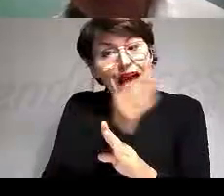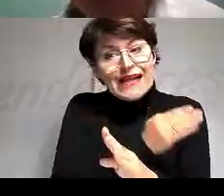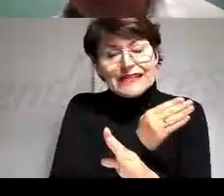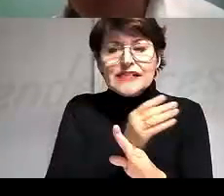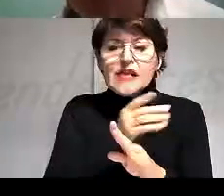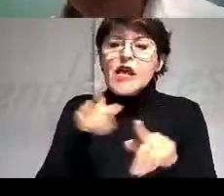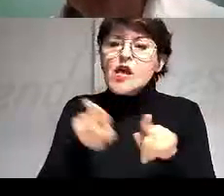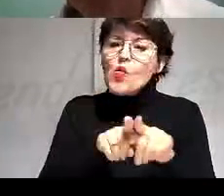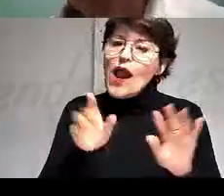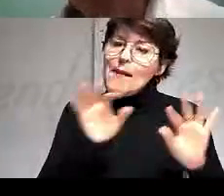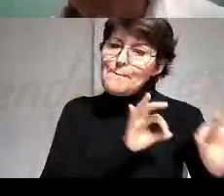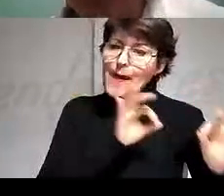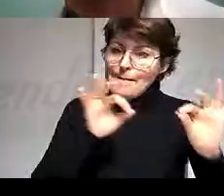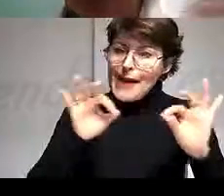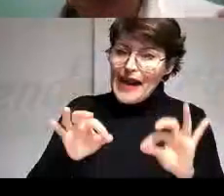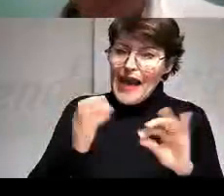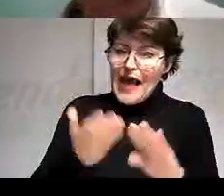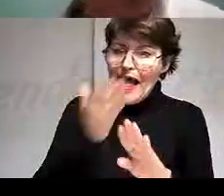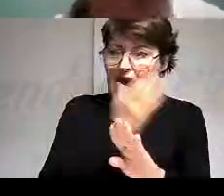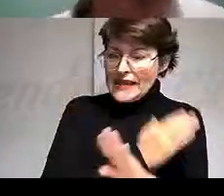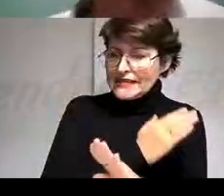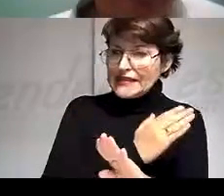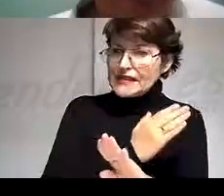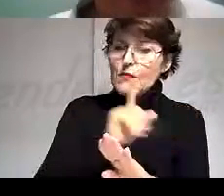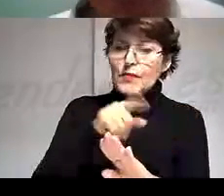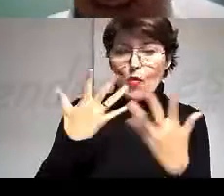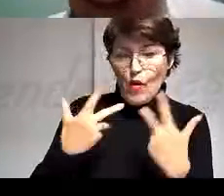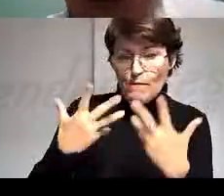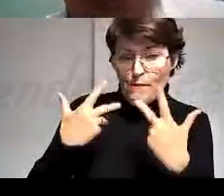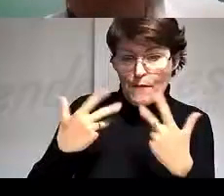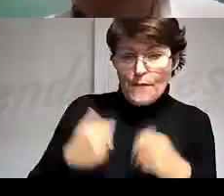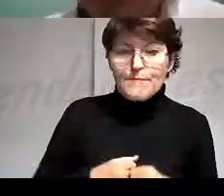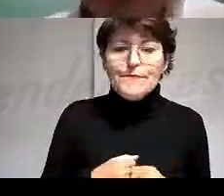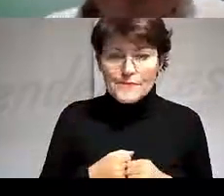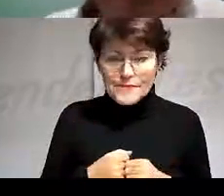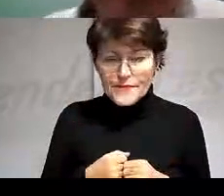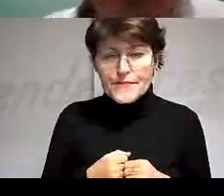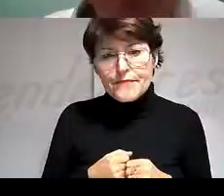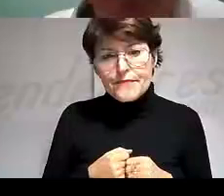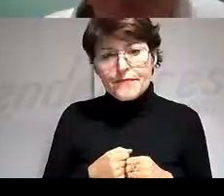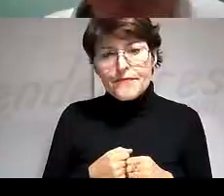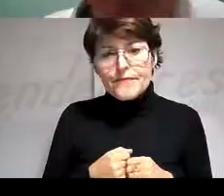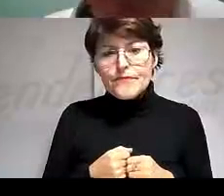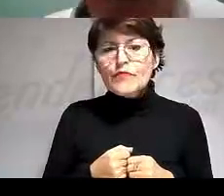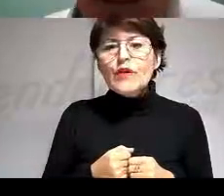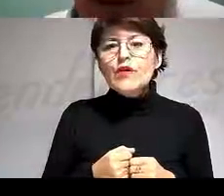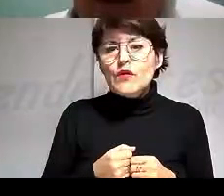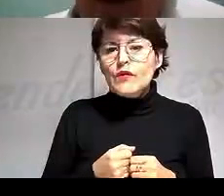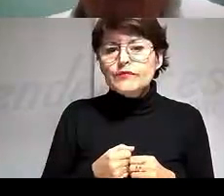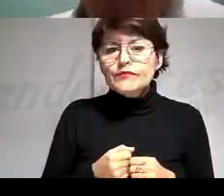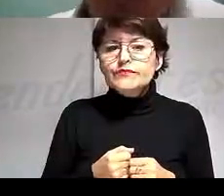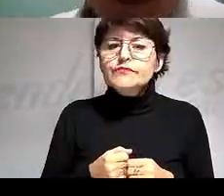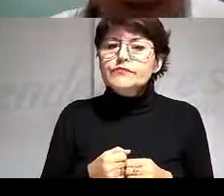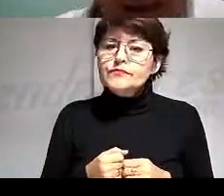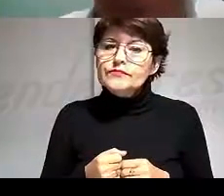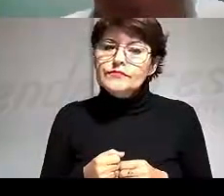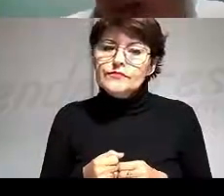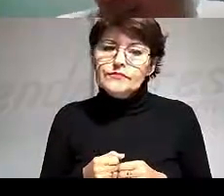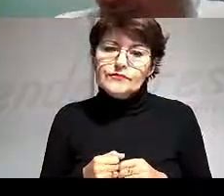una reposición, un reequilibrio, un rellenado de los hidratos de carbono a nivel